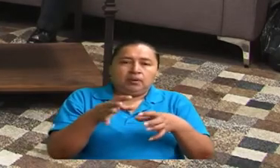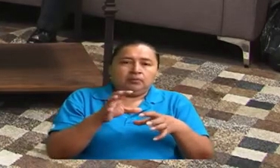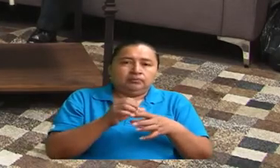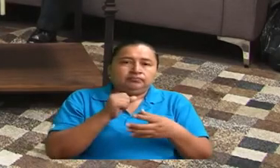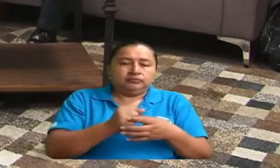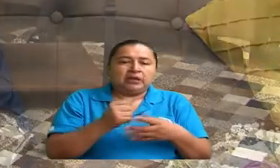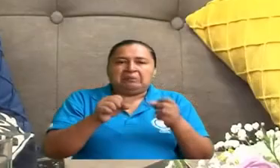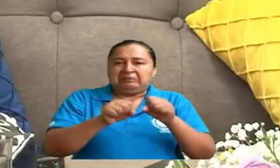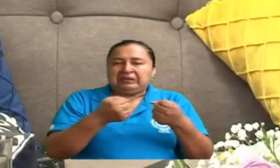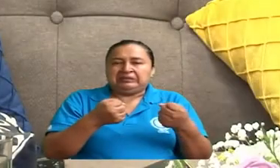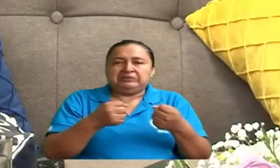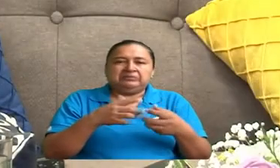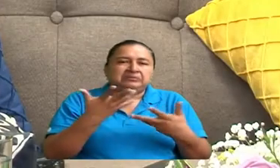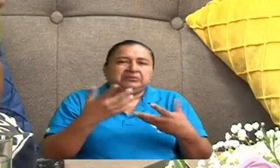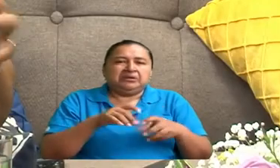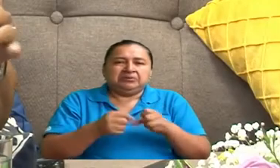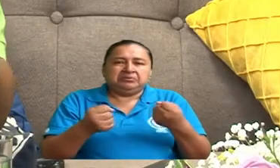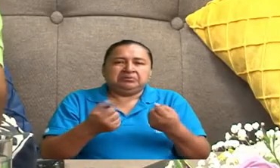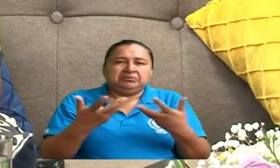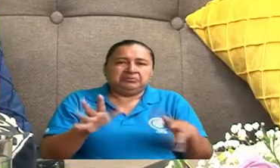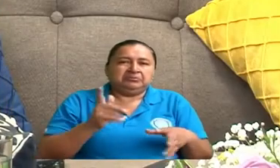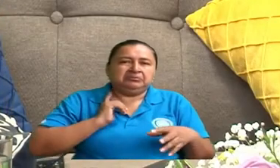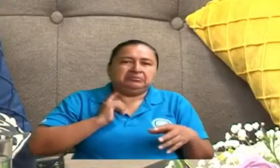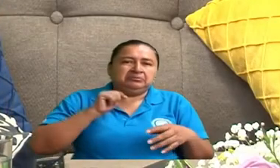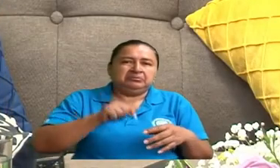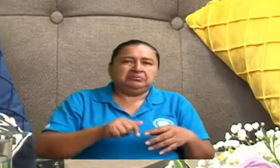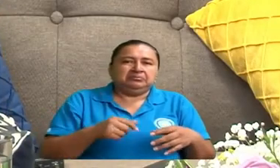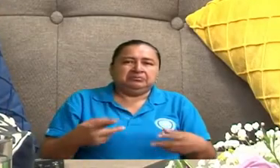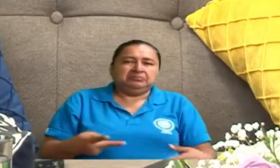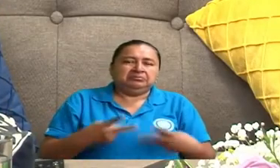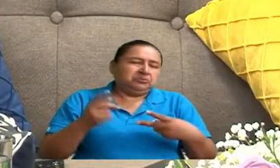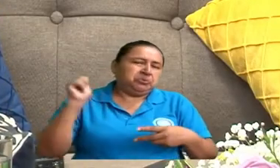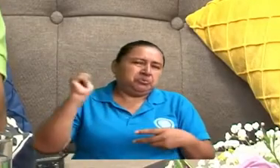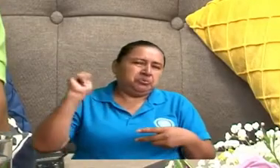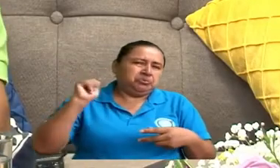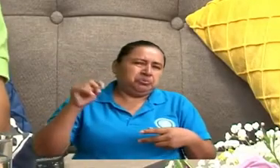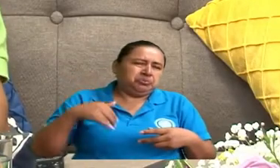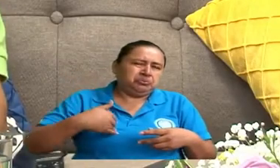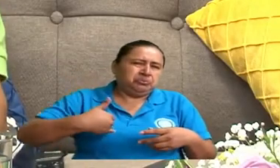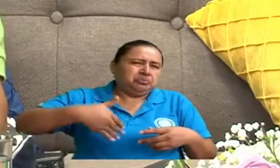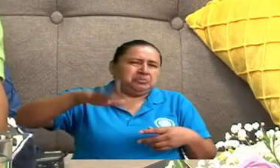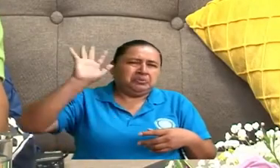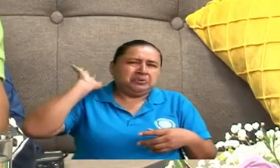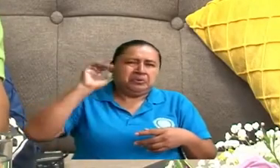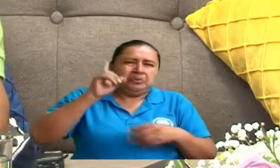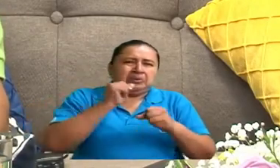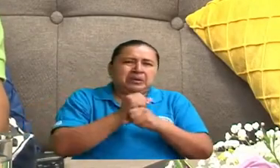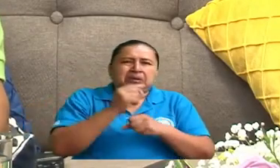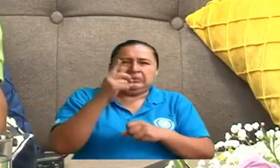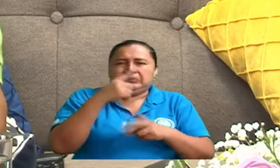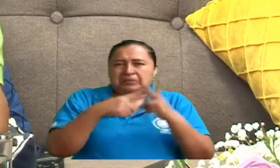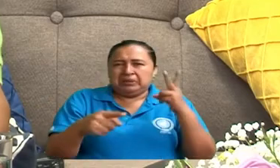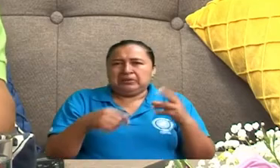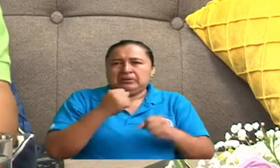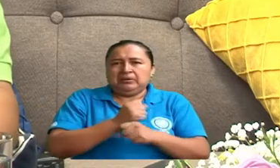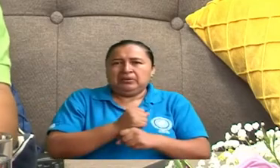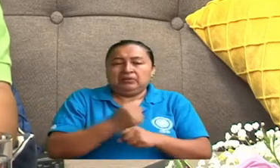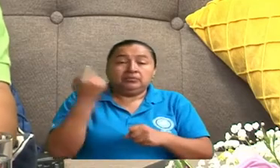se deteriora por XY? Pues, pero esta bomba tiene da su vida, útil. Vida, tiene vida ahí para un año, año y medio,